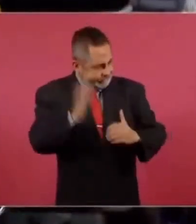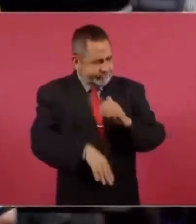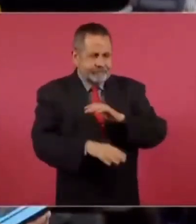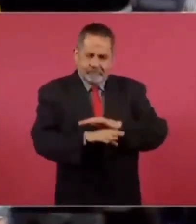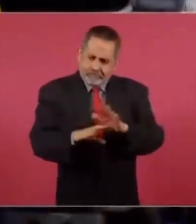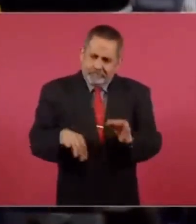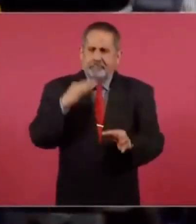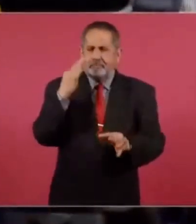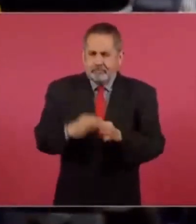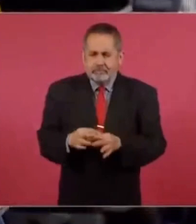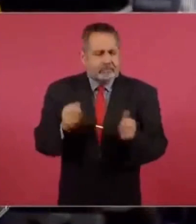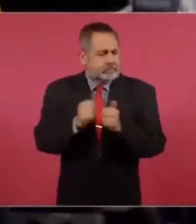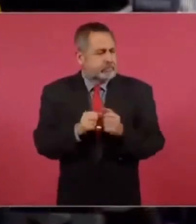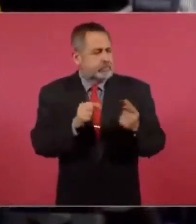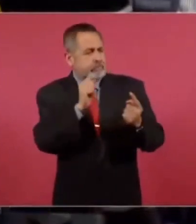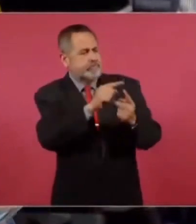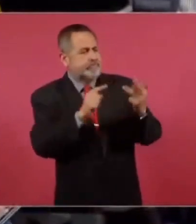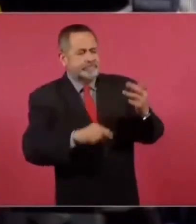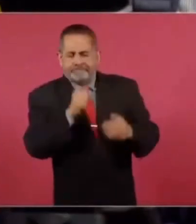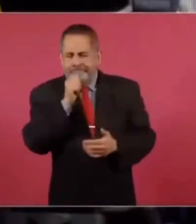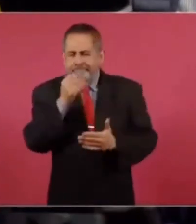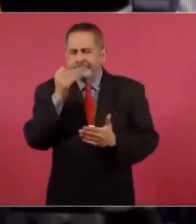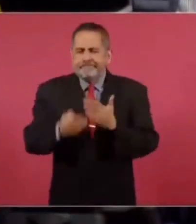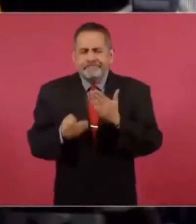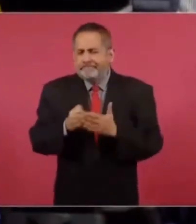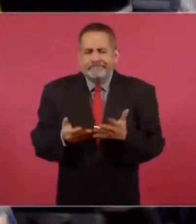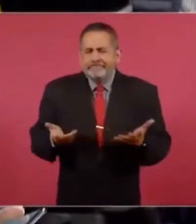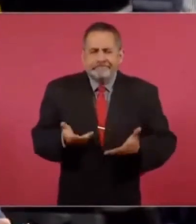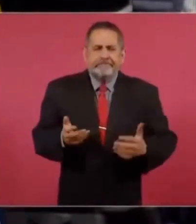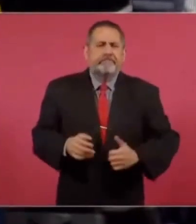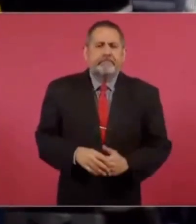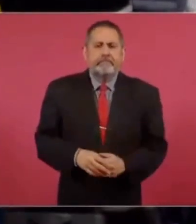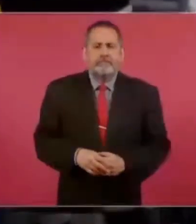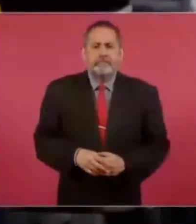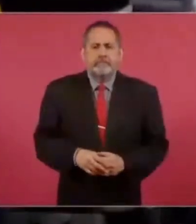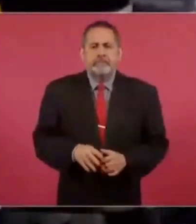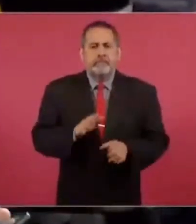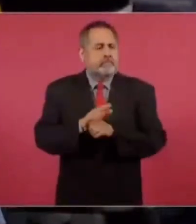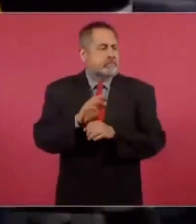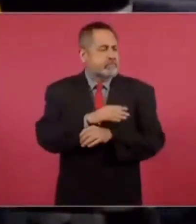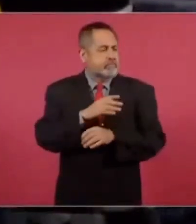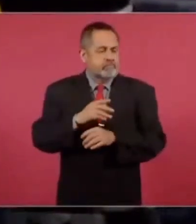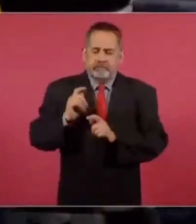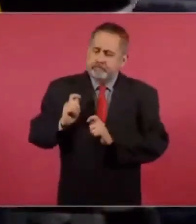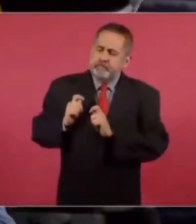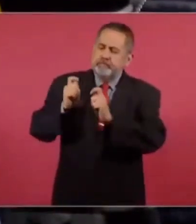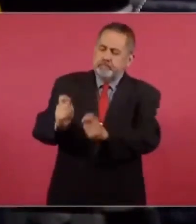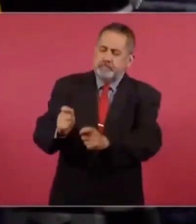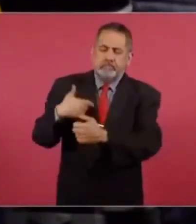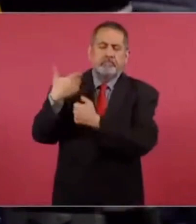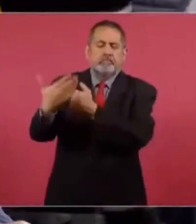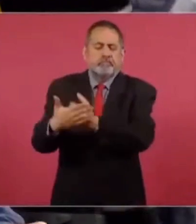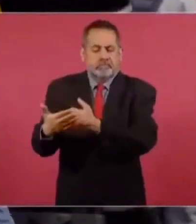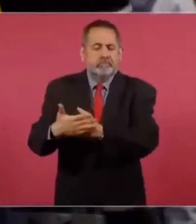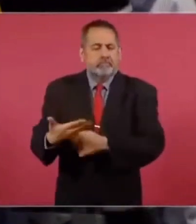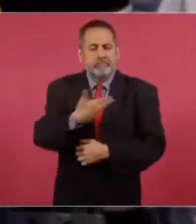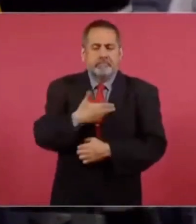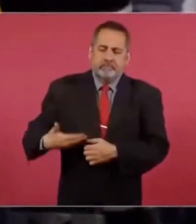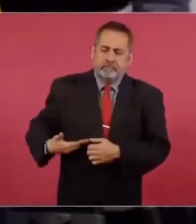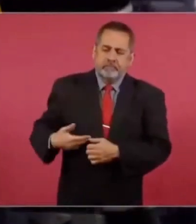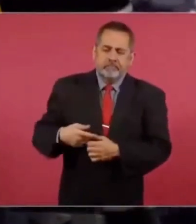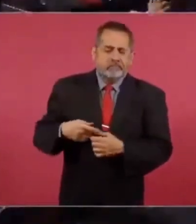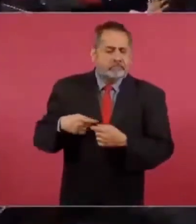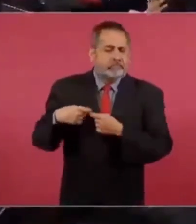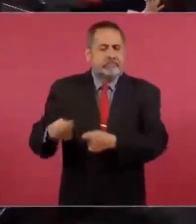administración con estos pendientes? ¿Qué pendiente le va a heredar a la próxima o al próximo presidente de